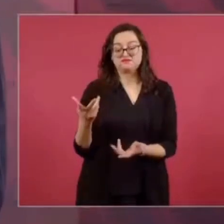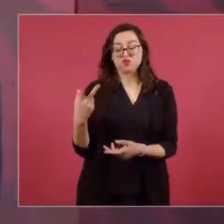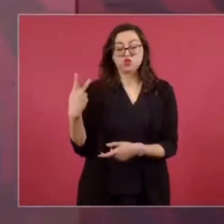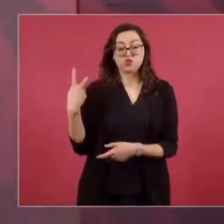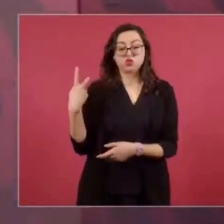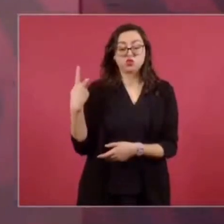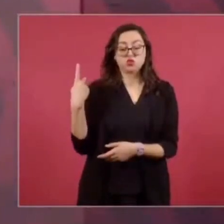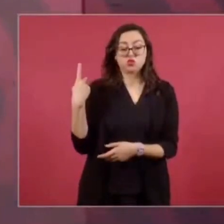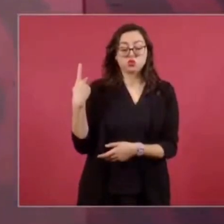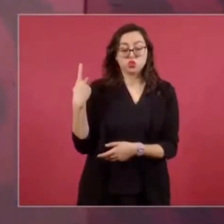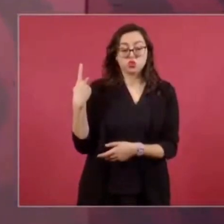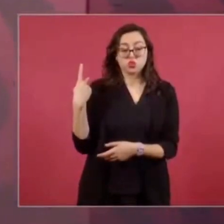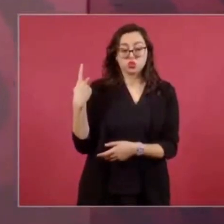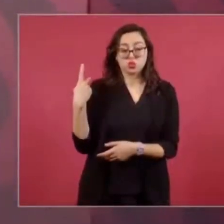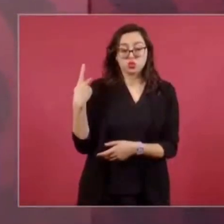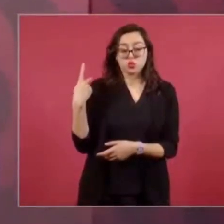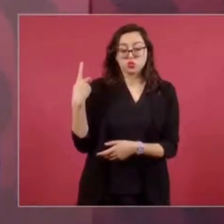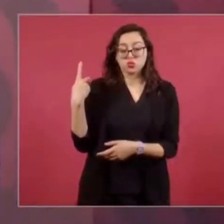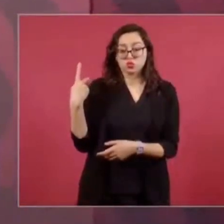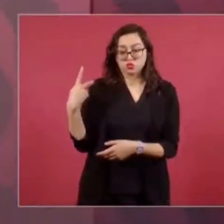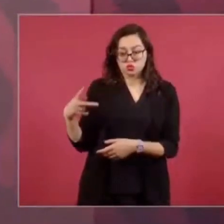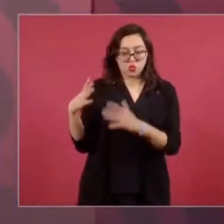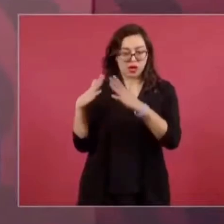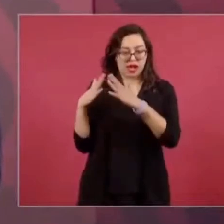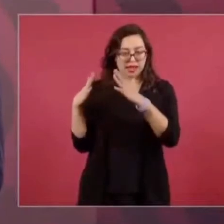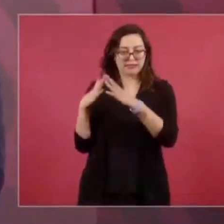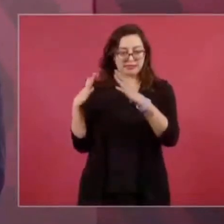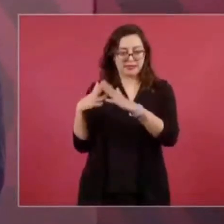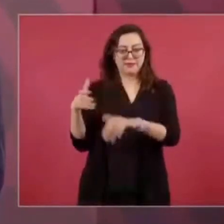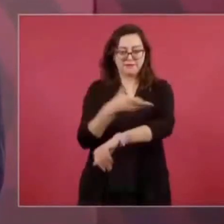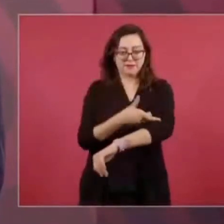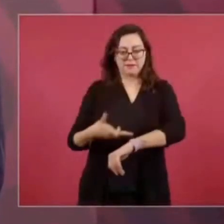asesinado en su casa